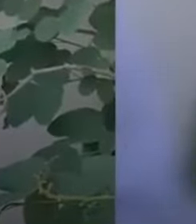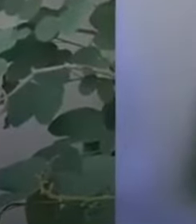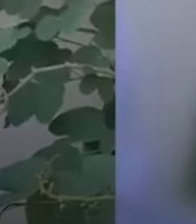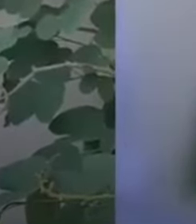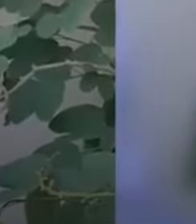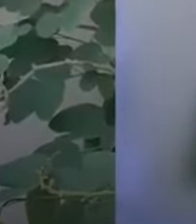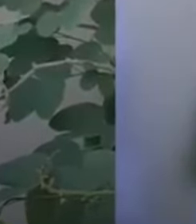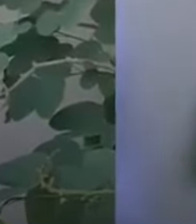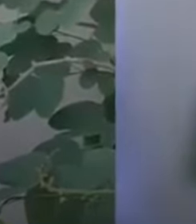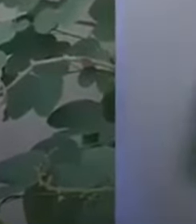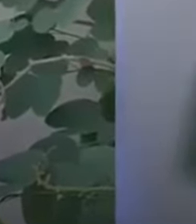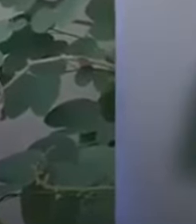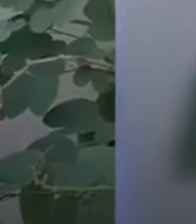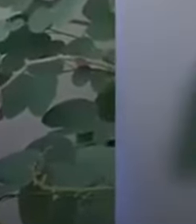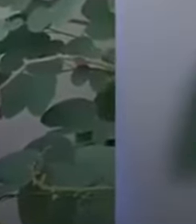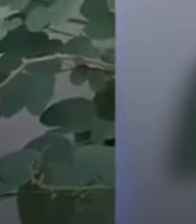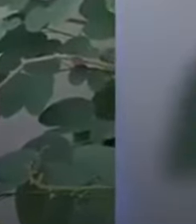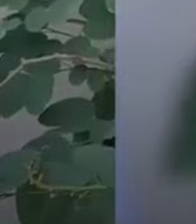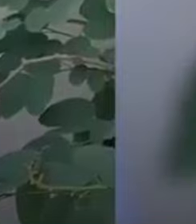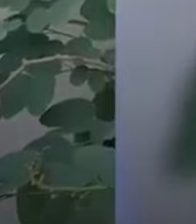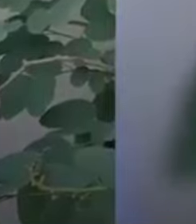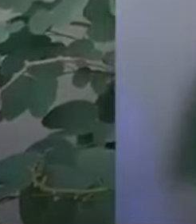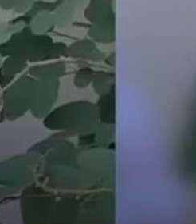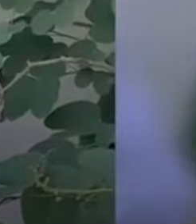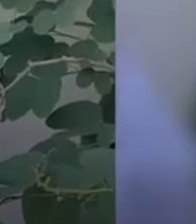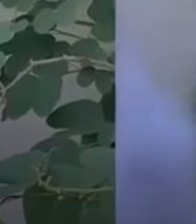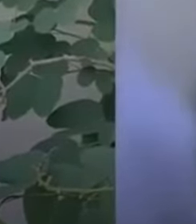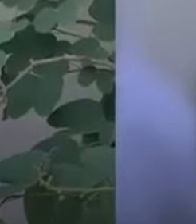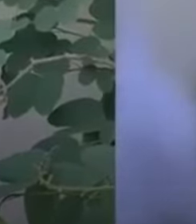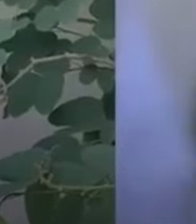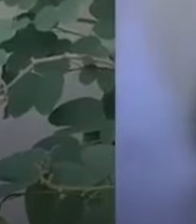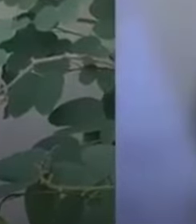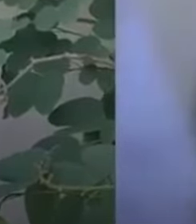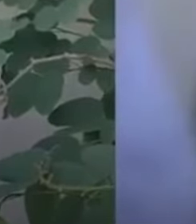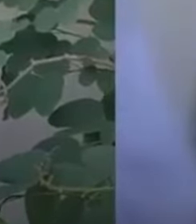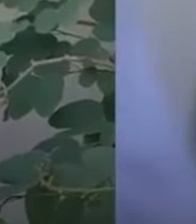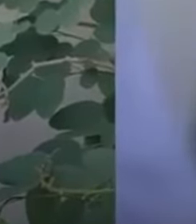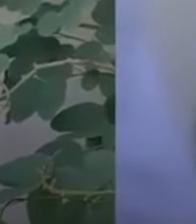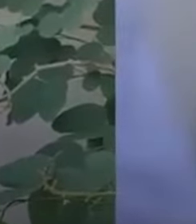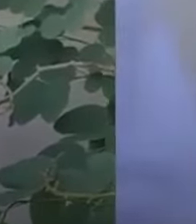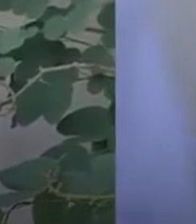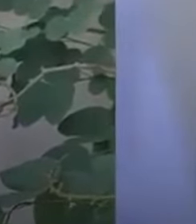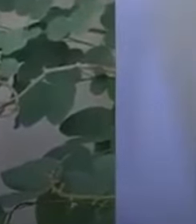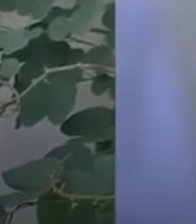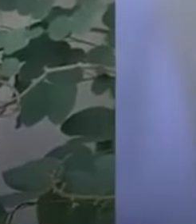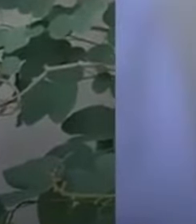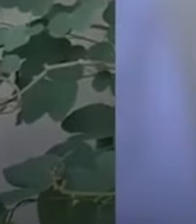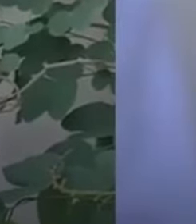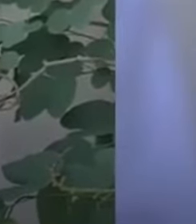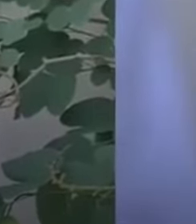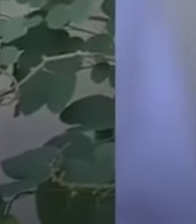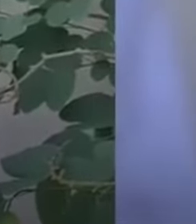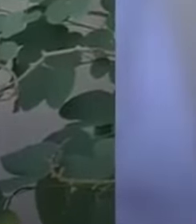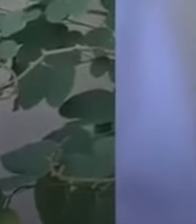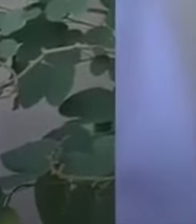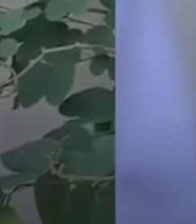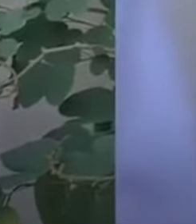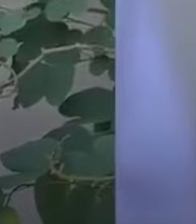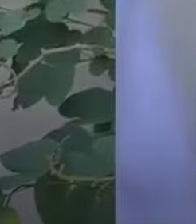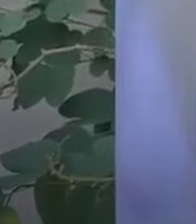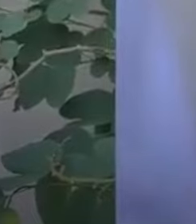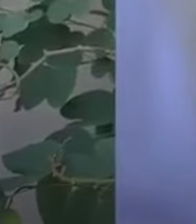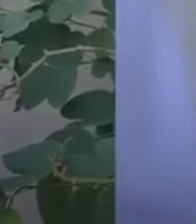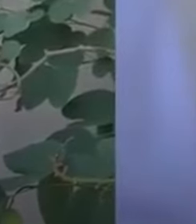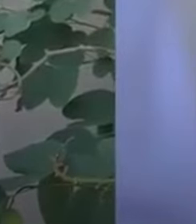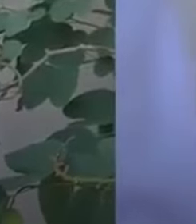Y tampoco hay ninguna iniciativa que esté proponiendo ampliar las facultades